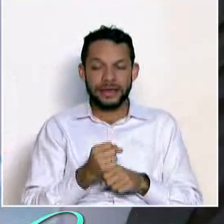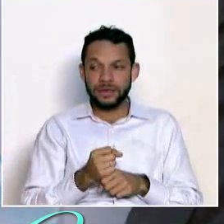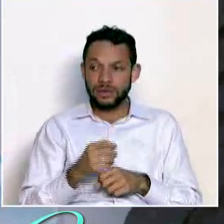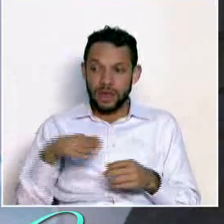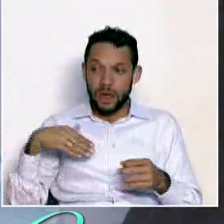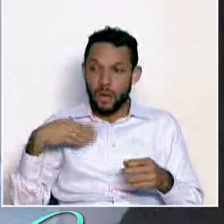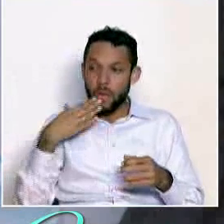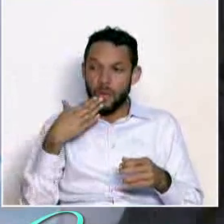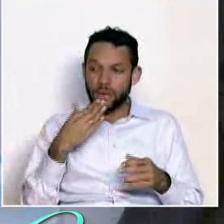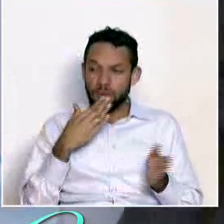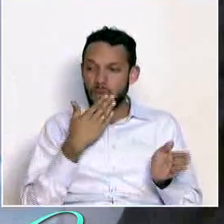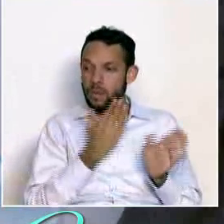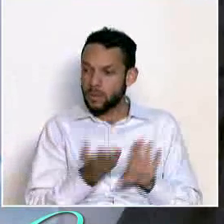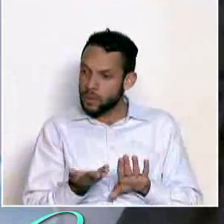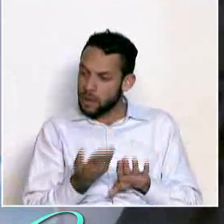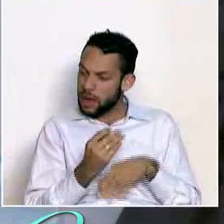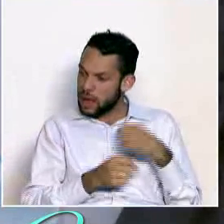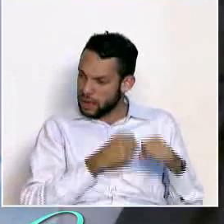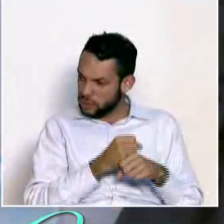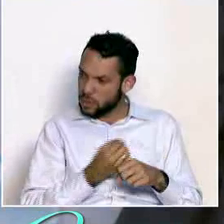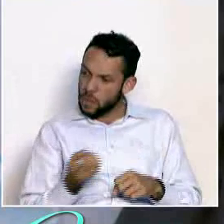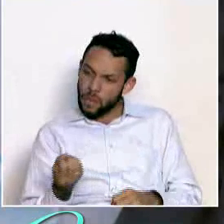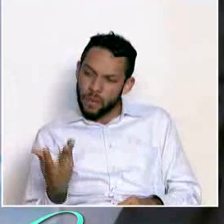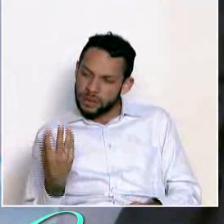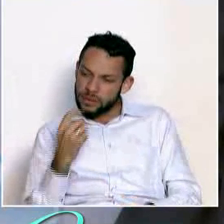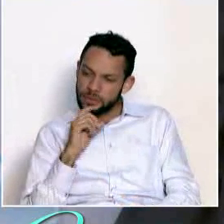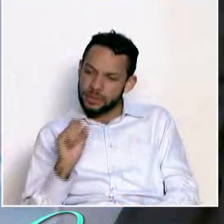ese entonces?